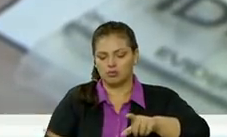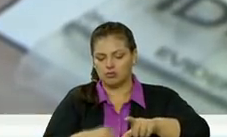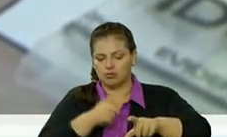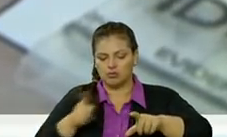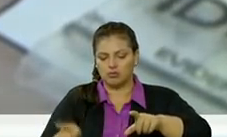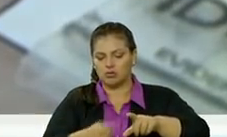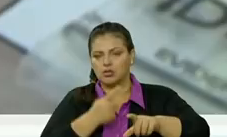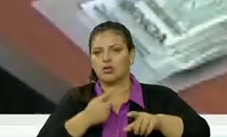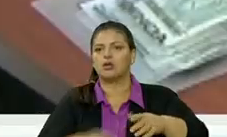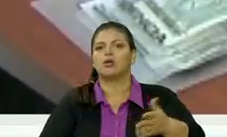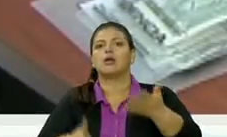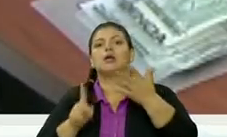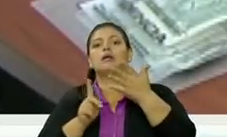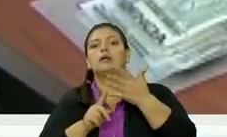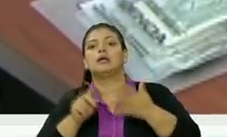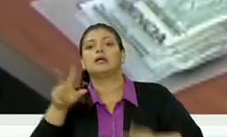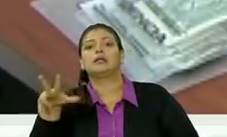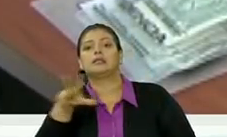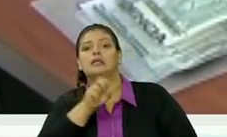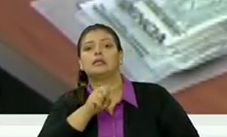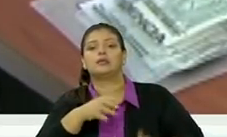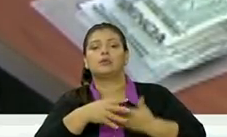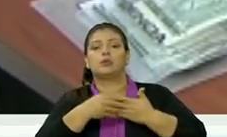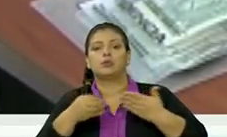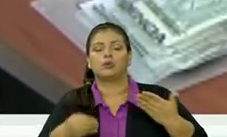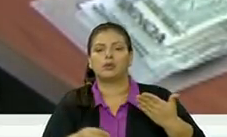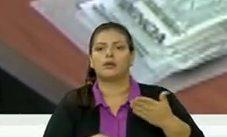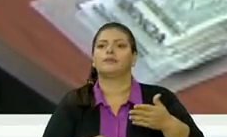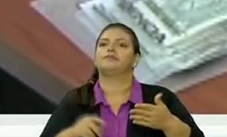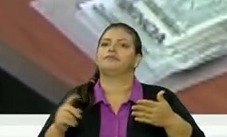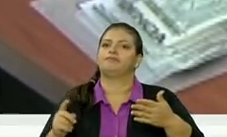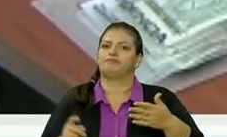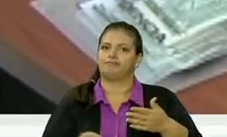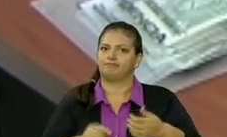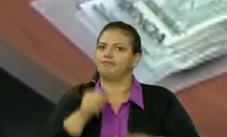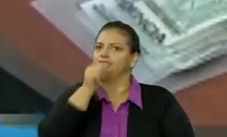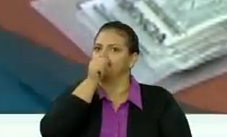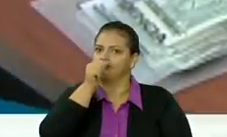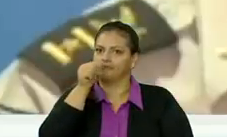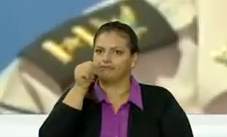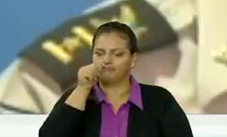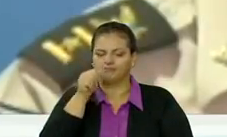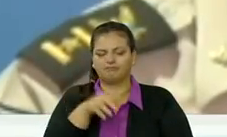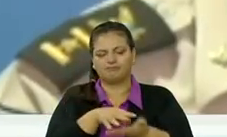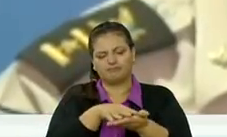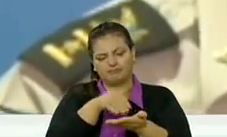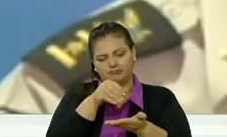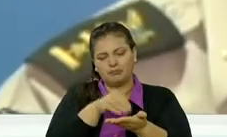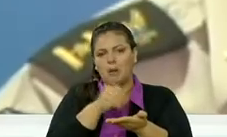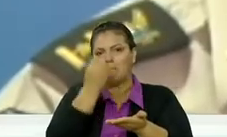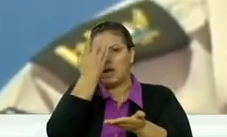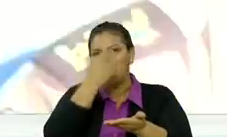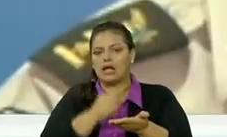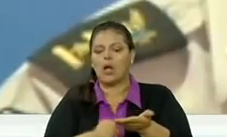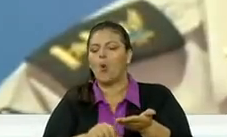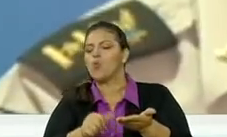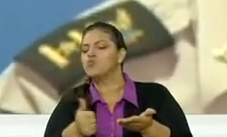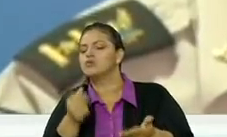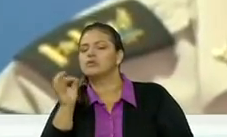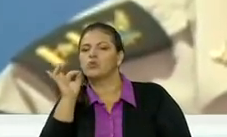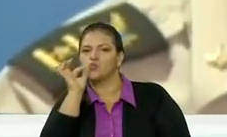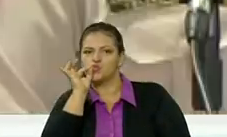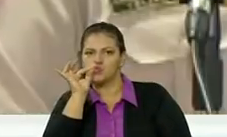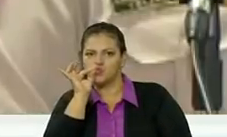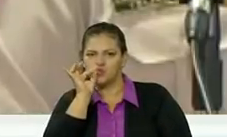efectivo aproximadamente y 300 dosis con una sustancia blanquecina y verdosa que posiblemente es cocaína